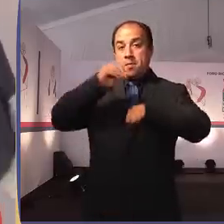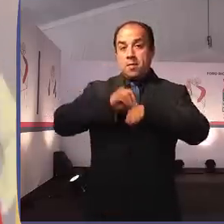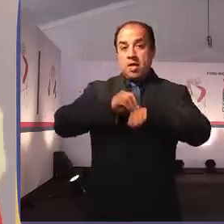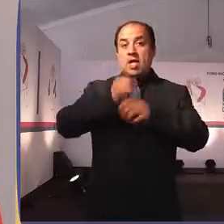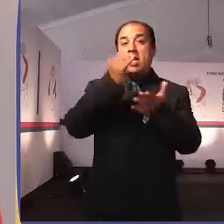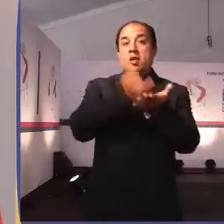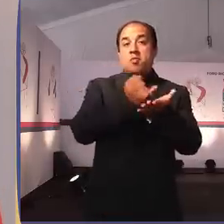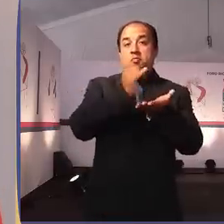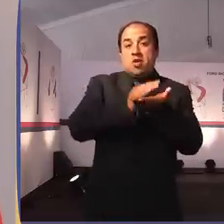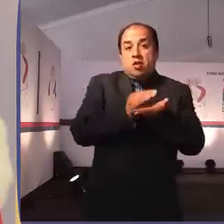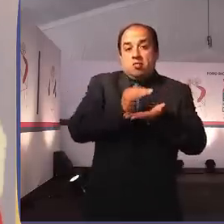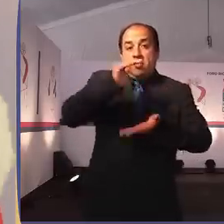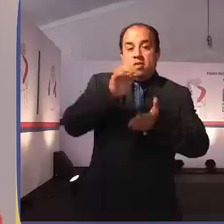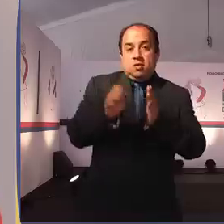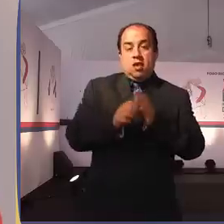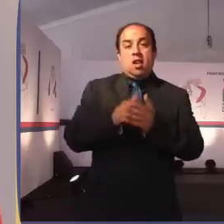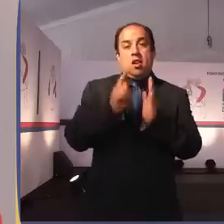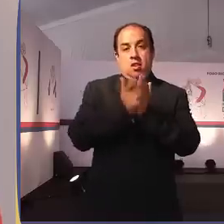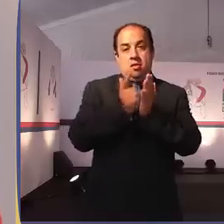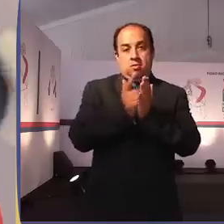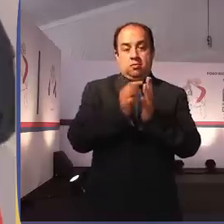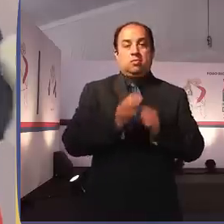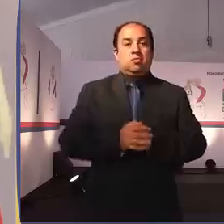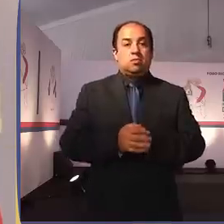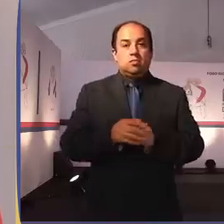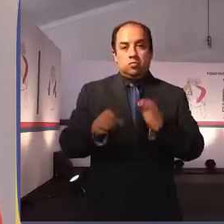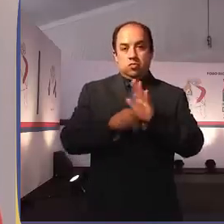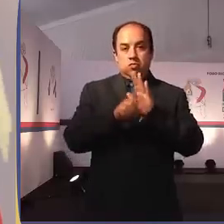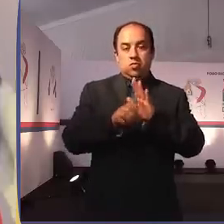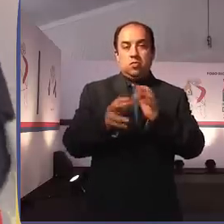O sea que cuando compres un libro, el consumidor pague